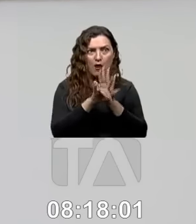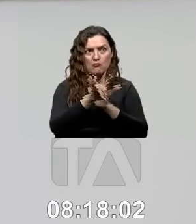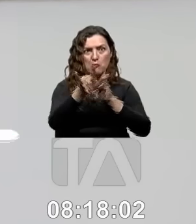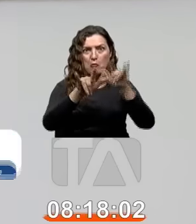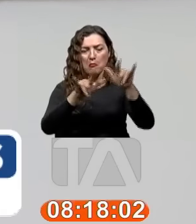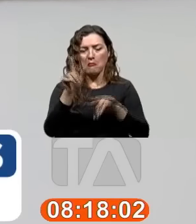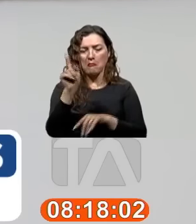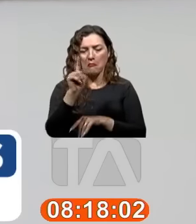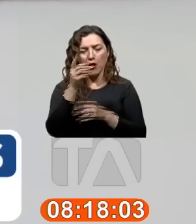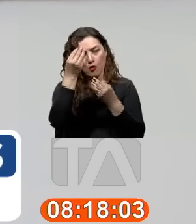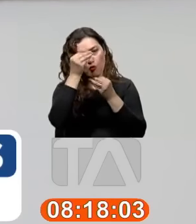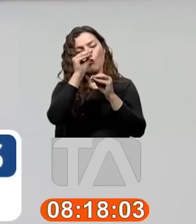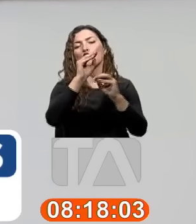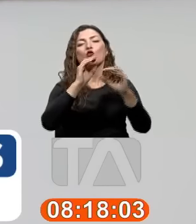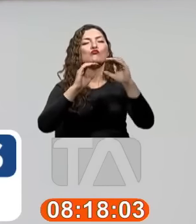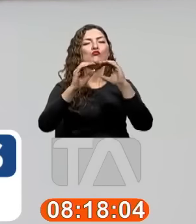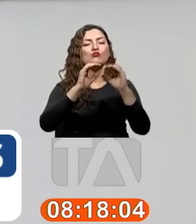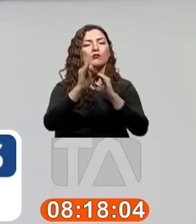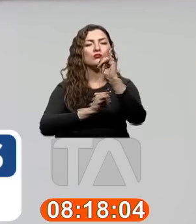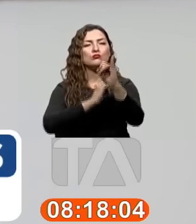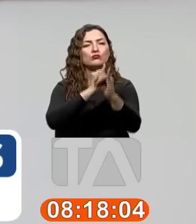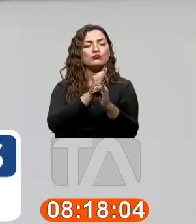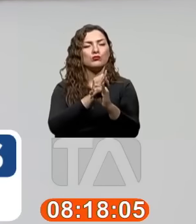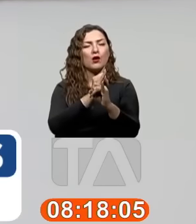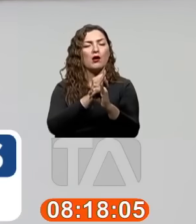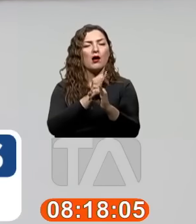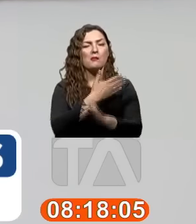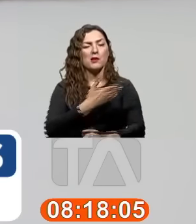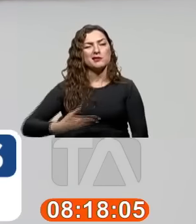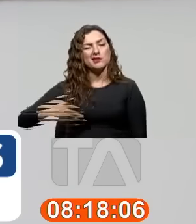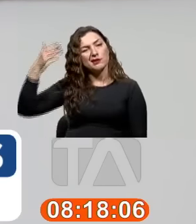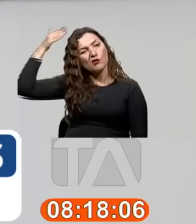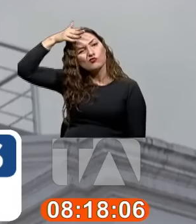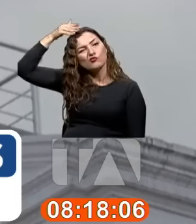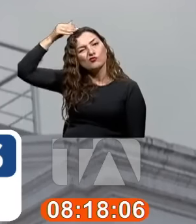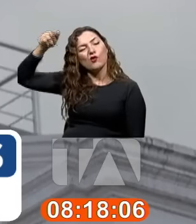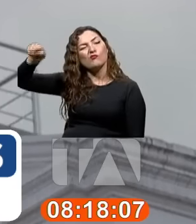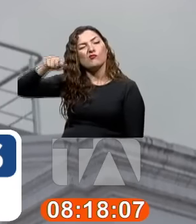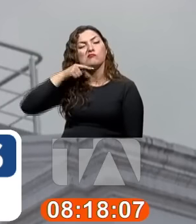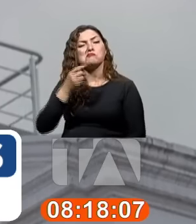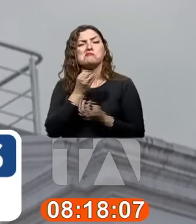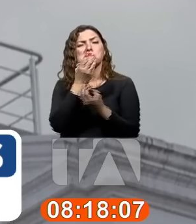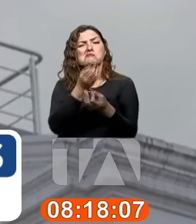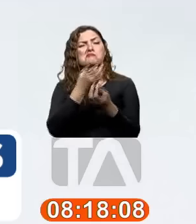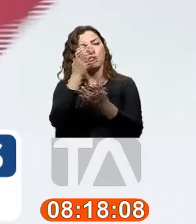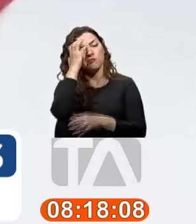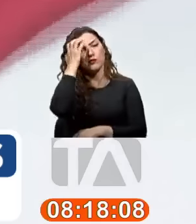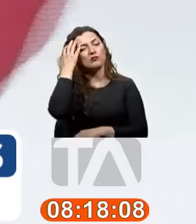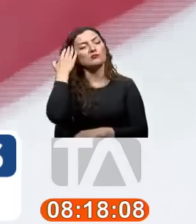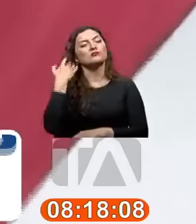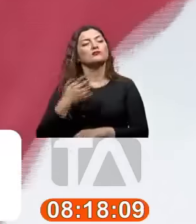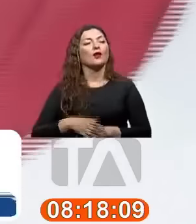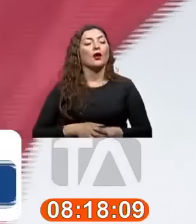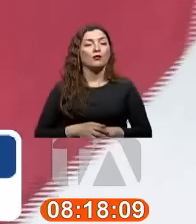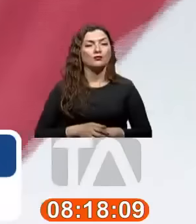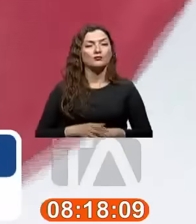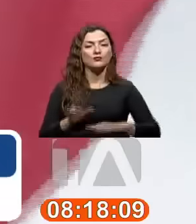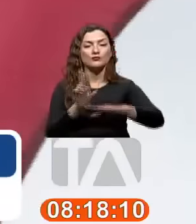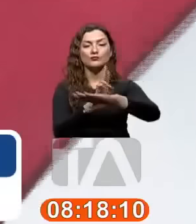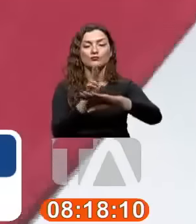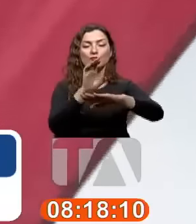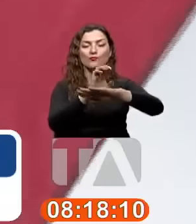dio a conocer a un medio de comunicación internacional el propio presidente Daniel Noboa, quien expresó su preocupación, pues dijo se estaría